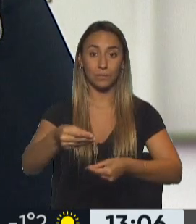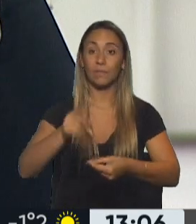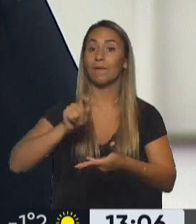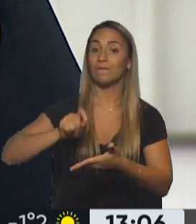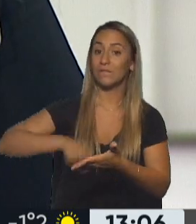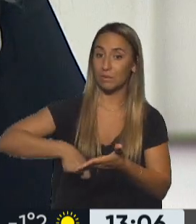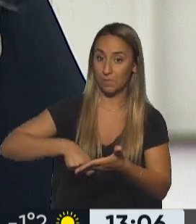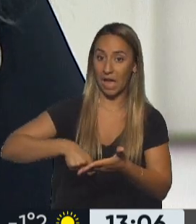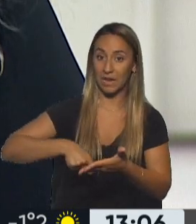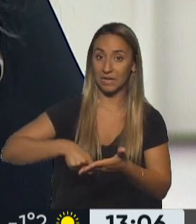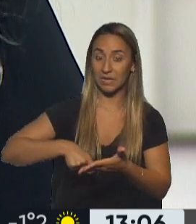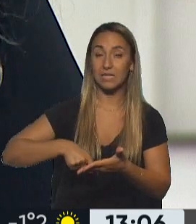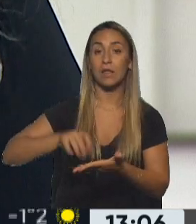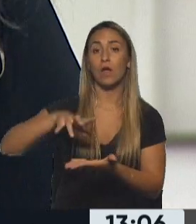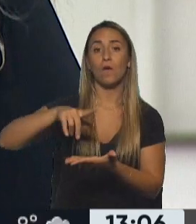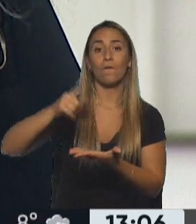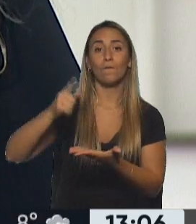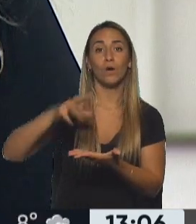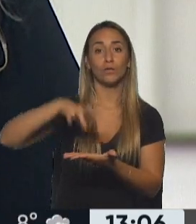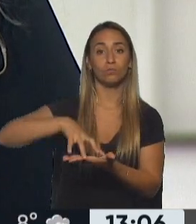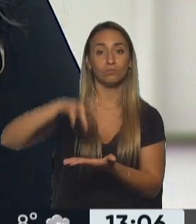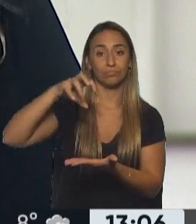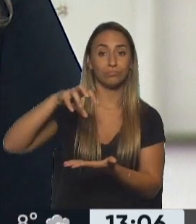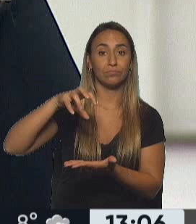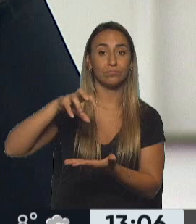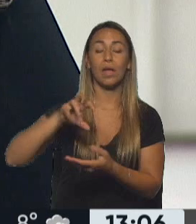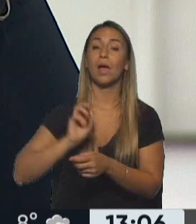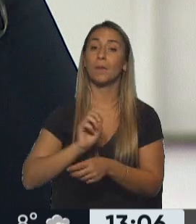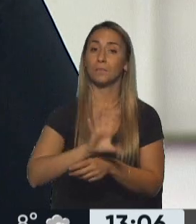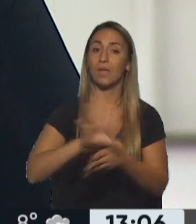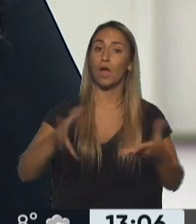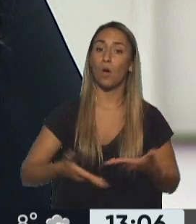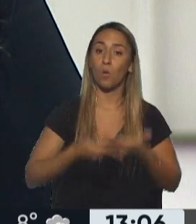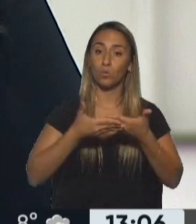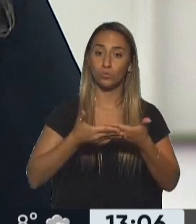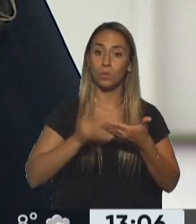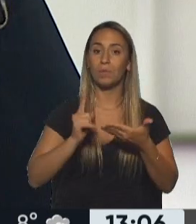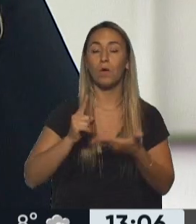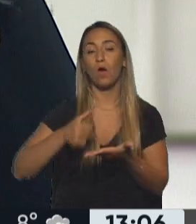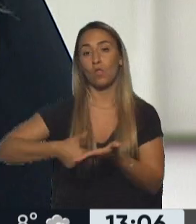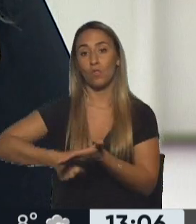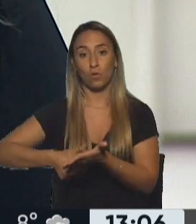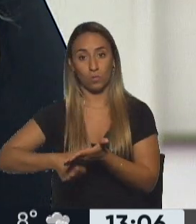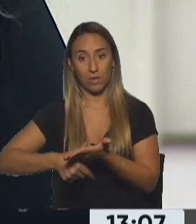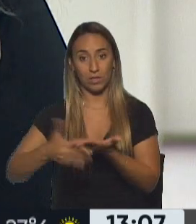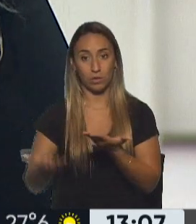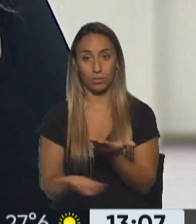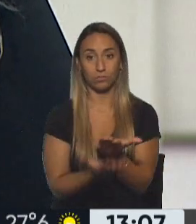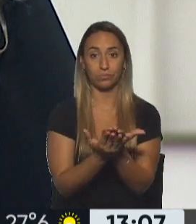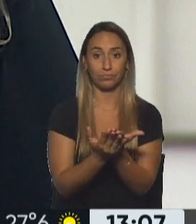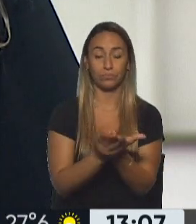firmarlo y escaneado se puede enviar junto con la copia del dni escaneada también obviamente